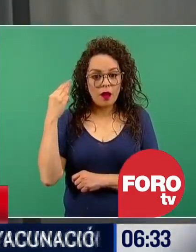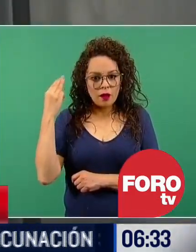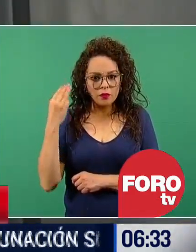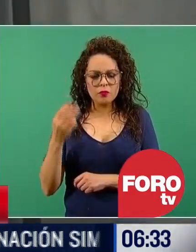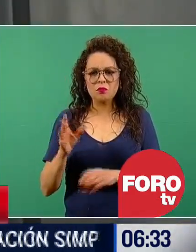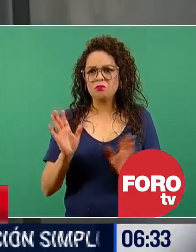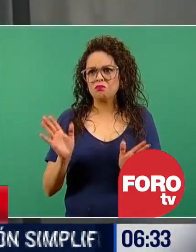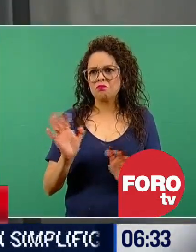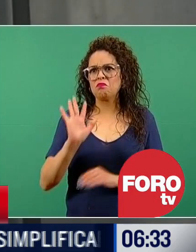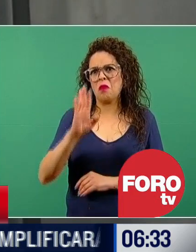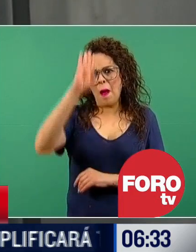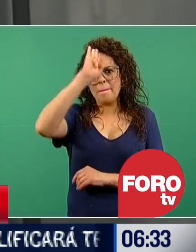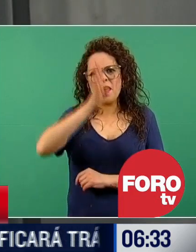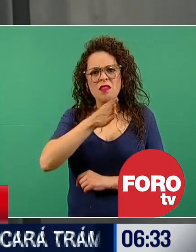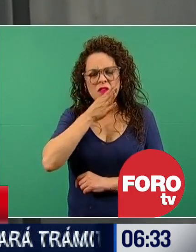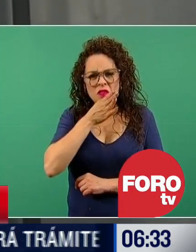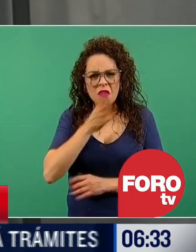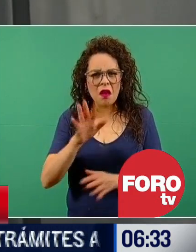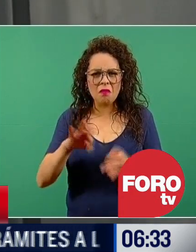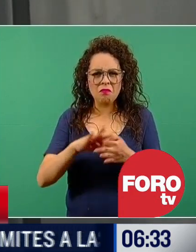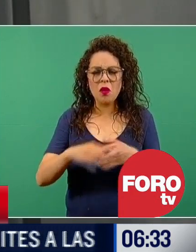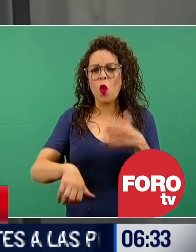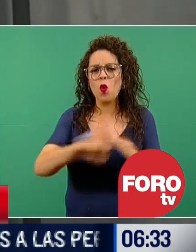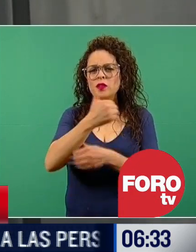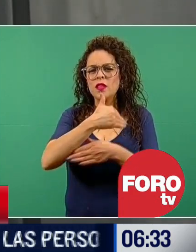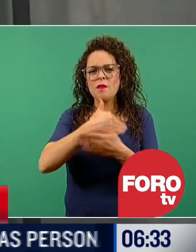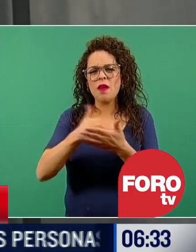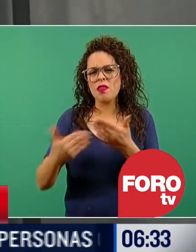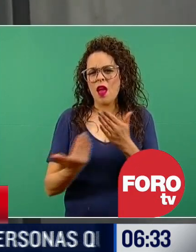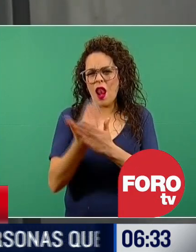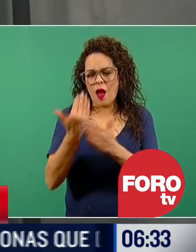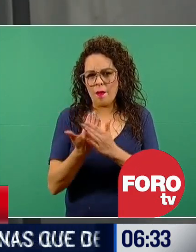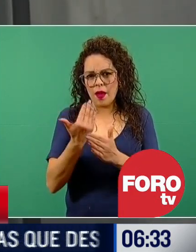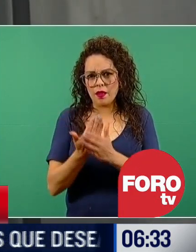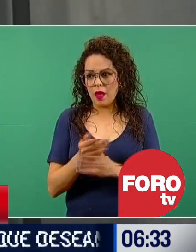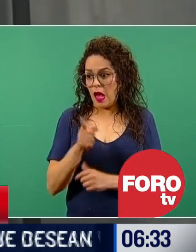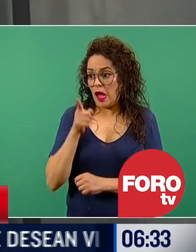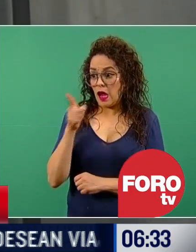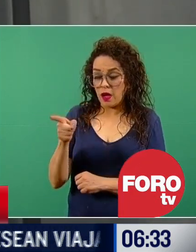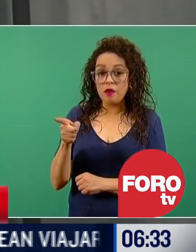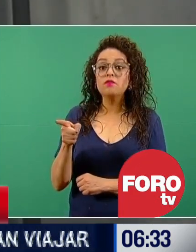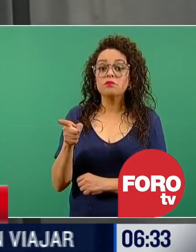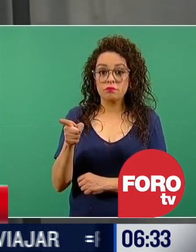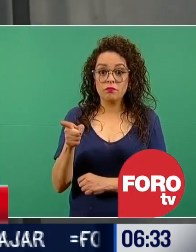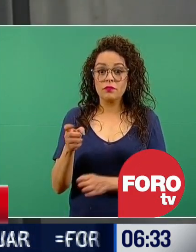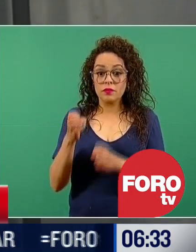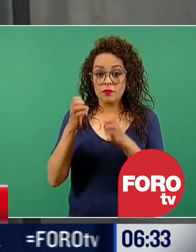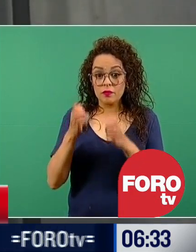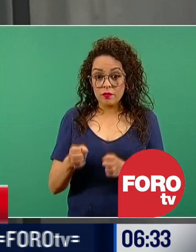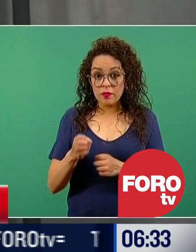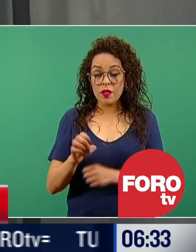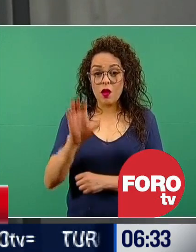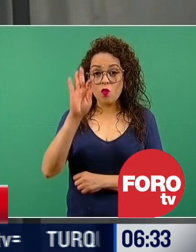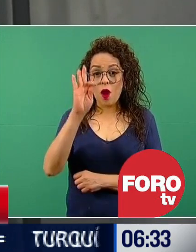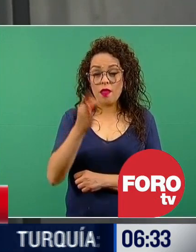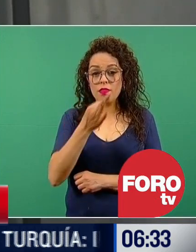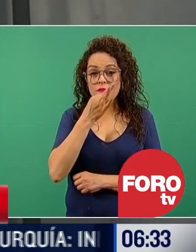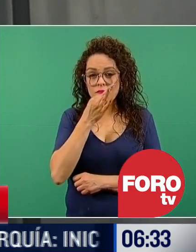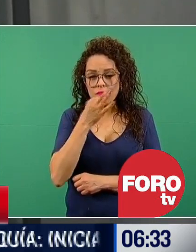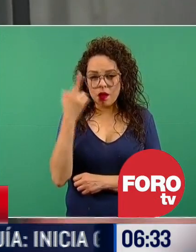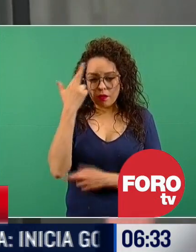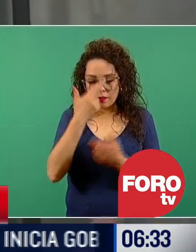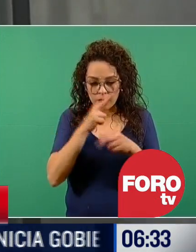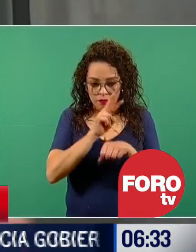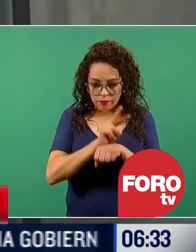En Hidalgo, una mujer de 75 años murió tras recibir la vacuna Sinovac contra COVID-19. En el municipio de